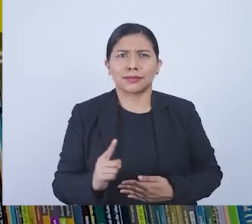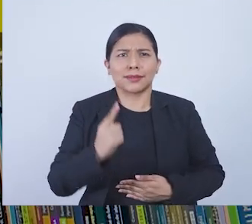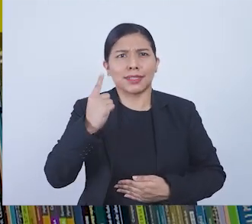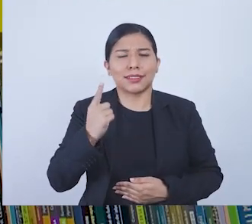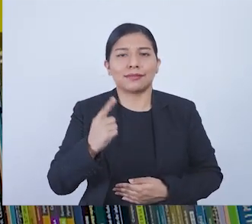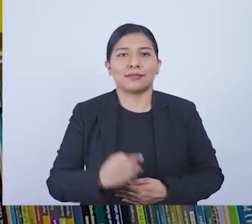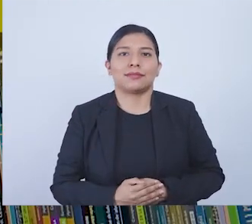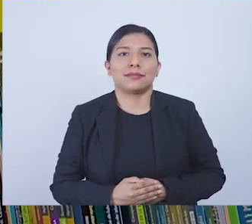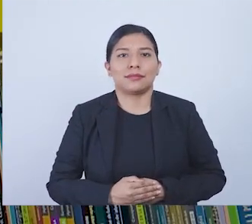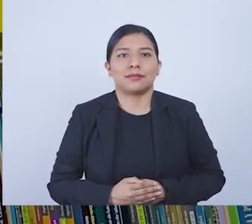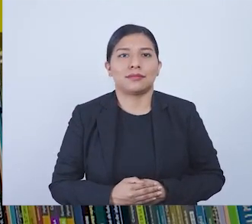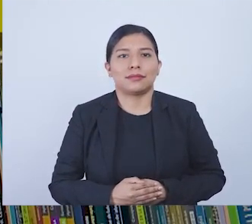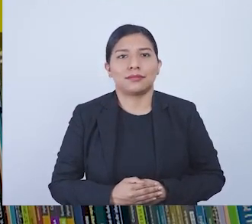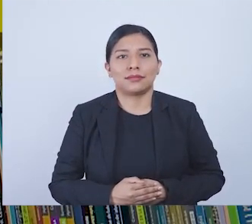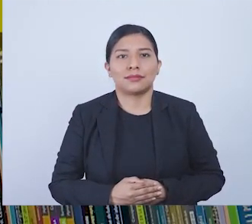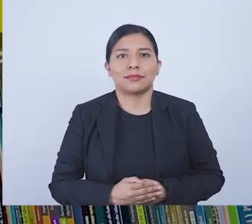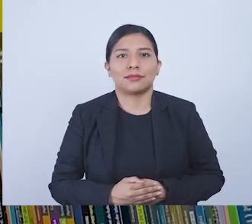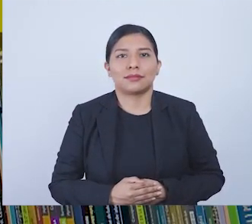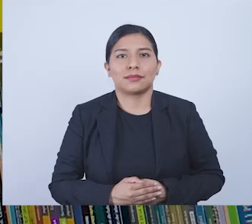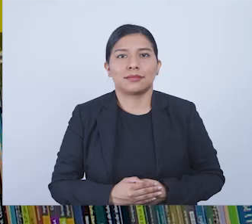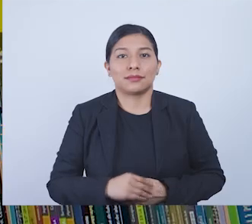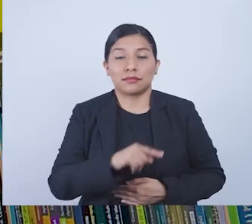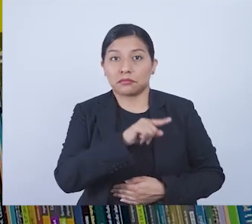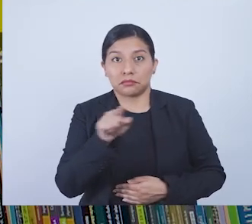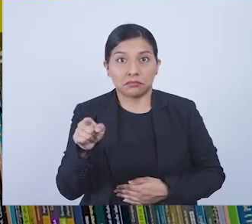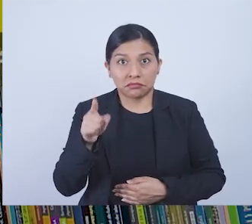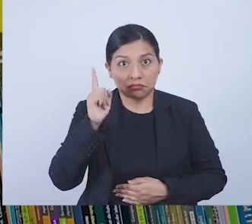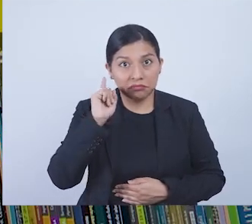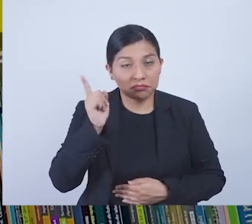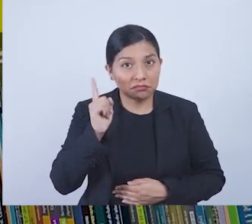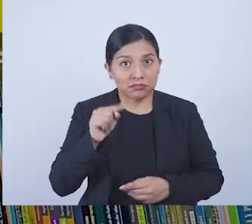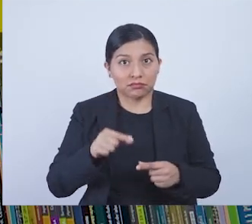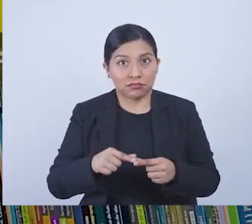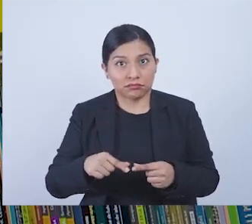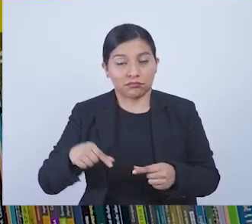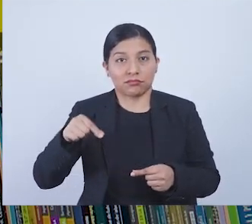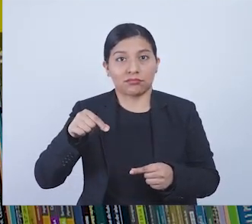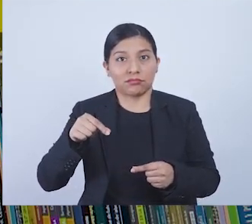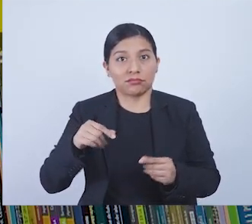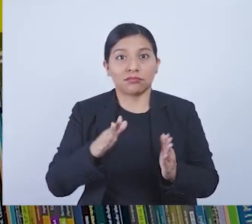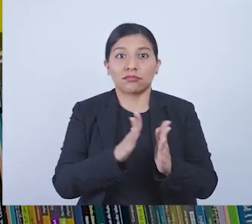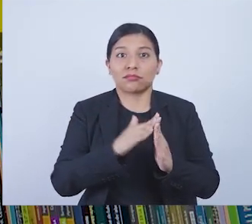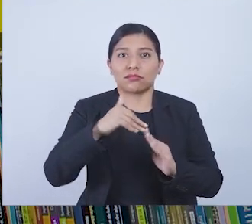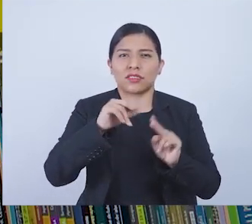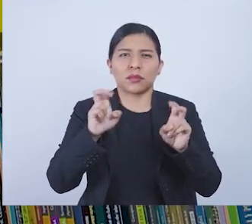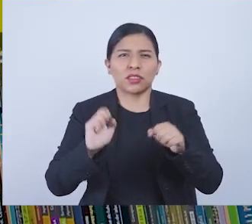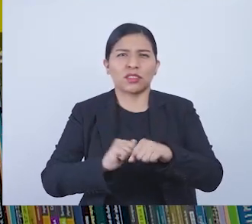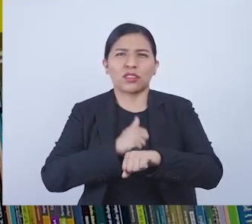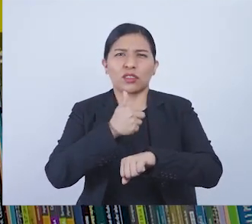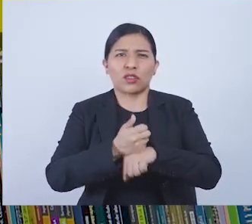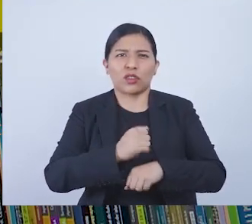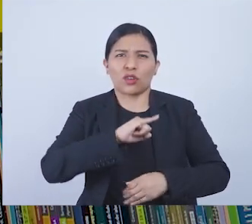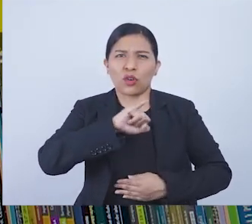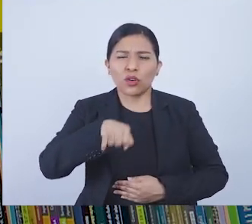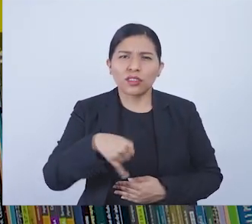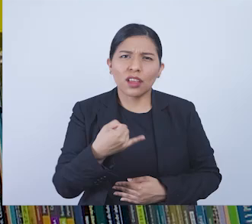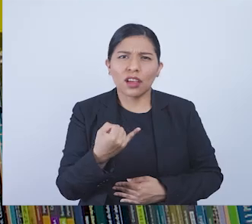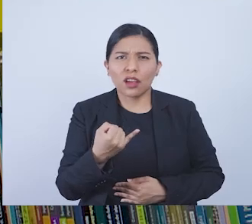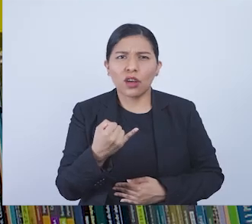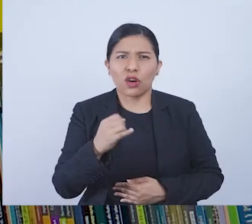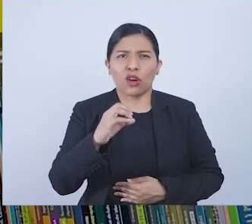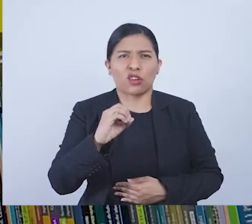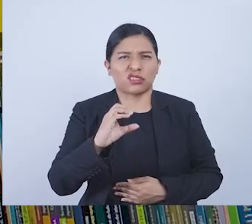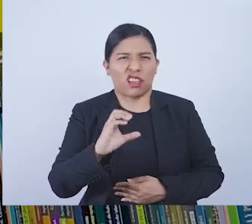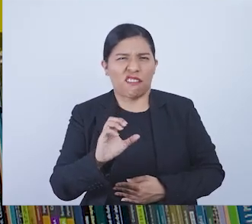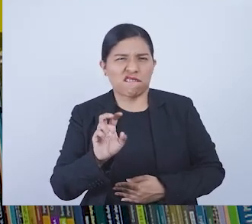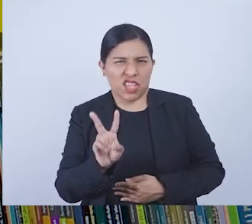contingente de profesores japoneses del programa que le llamaban ellos JOCB, que